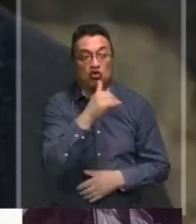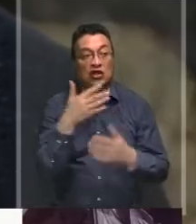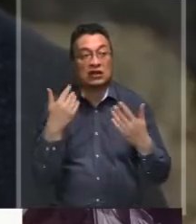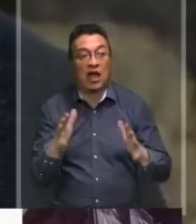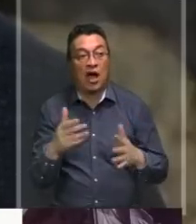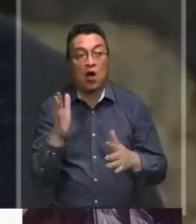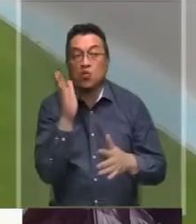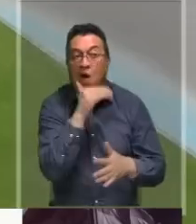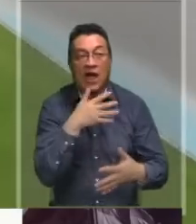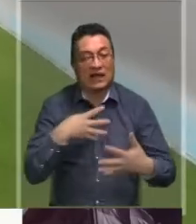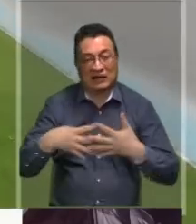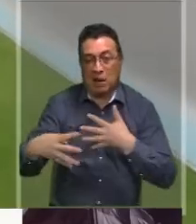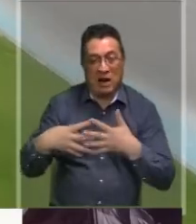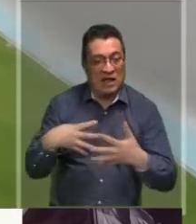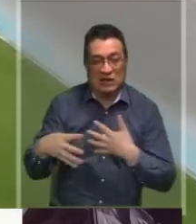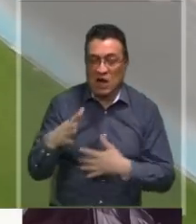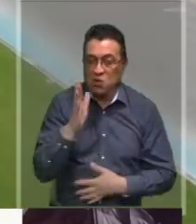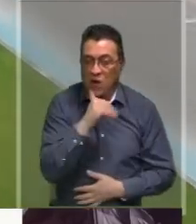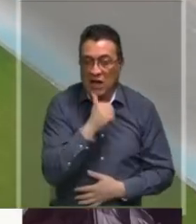tiene transparencia.